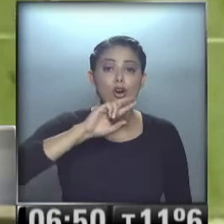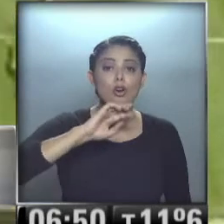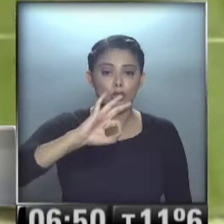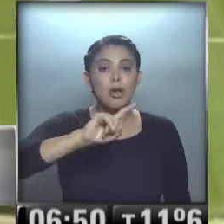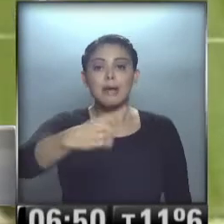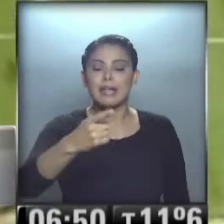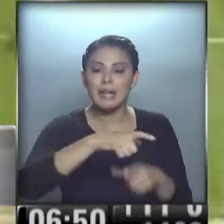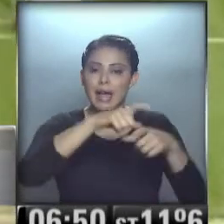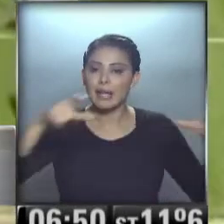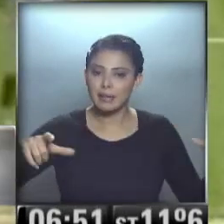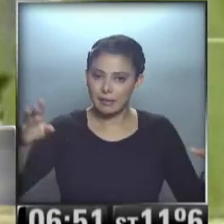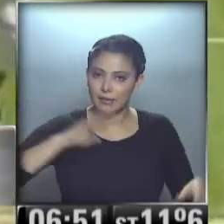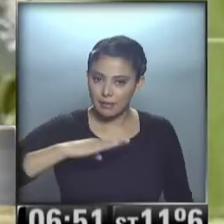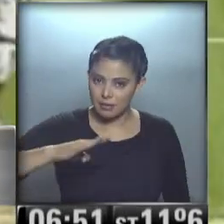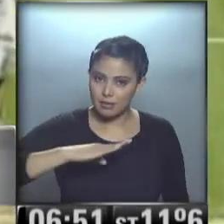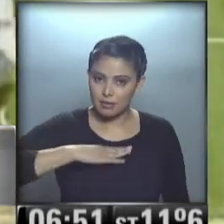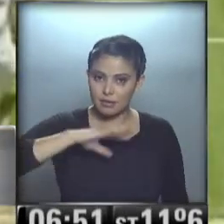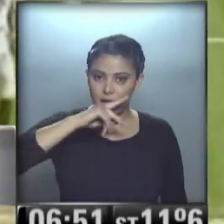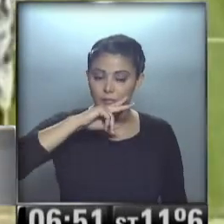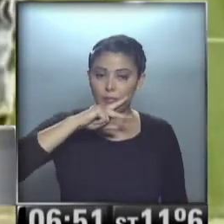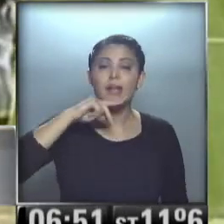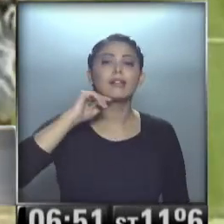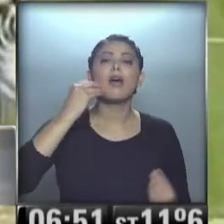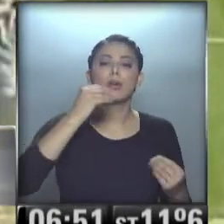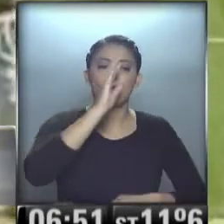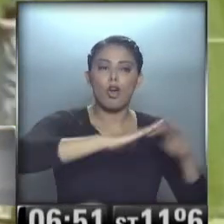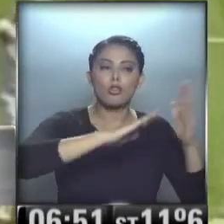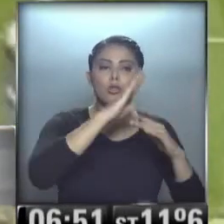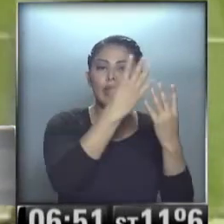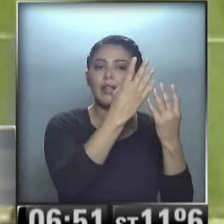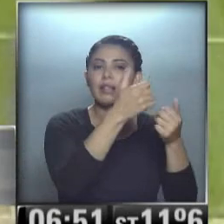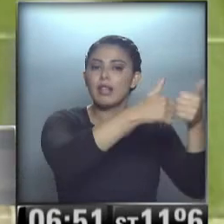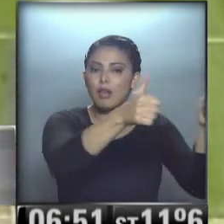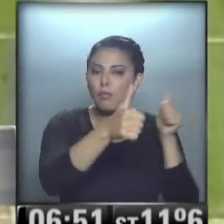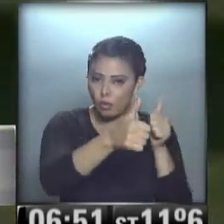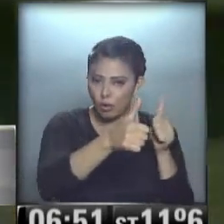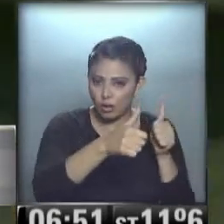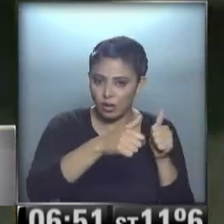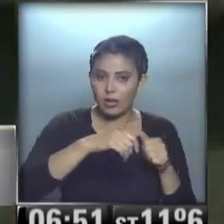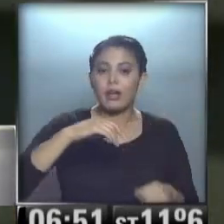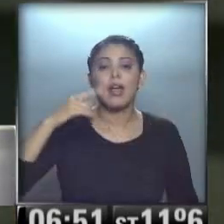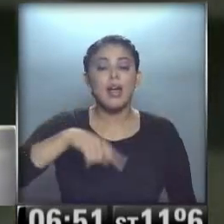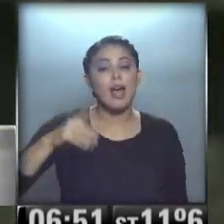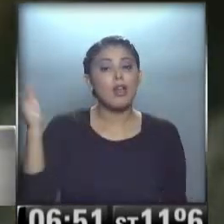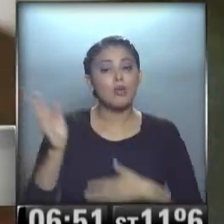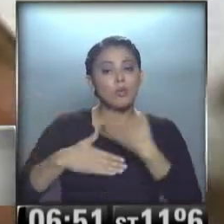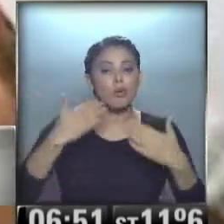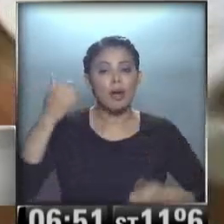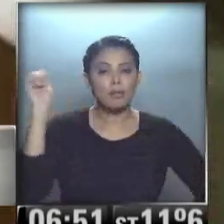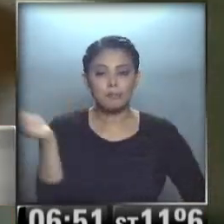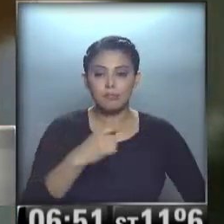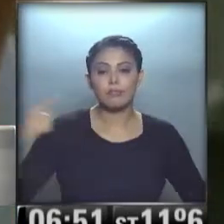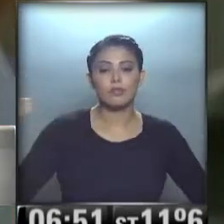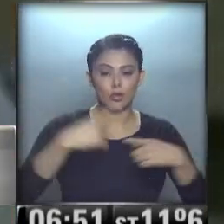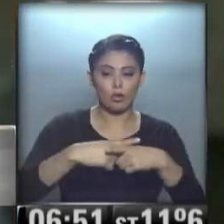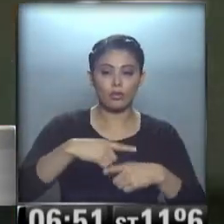Esgrima La Plata para la construcción de una tribuna de Gimnasia ante el australiano Leighton Hewitt. Va a ser a las